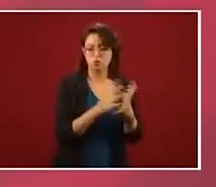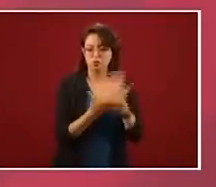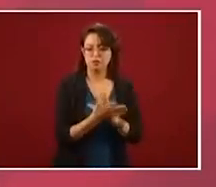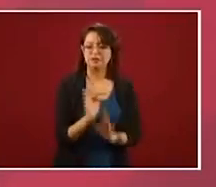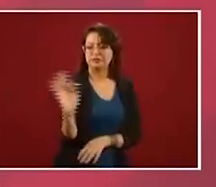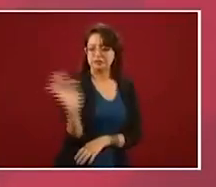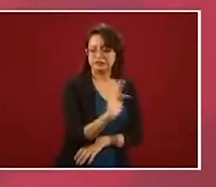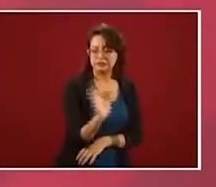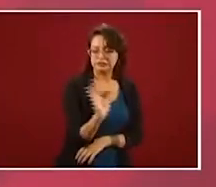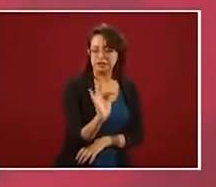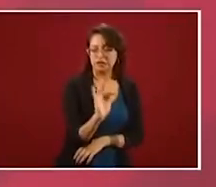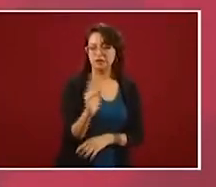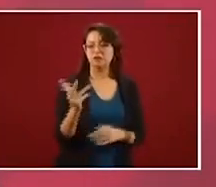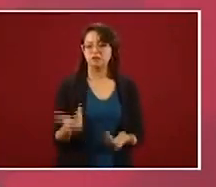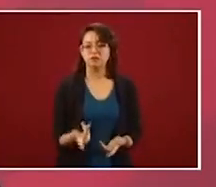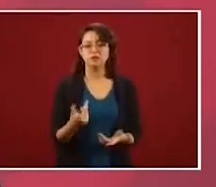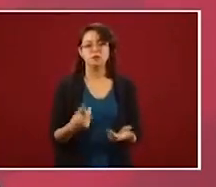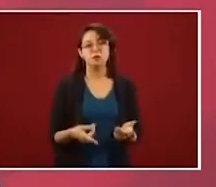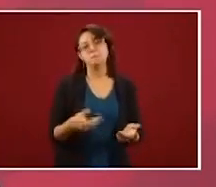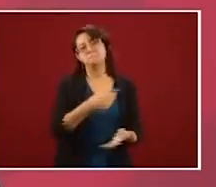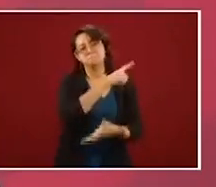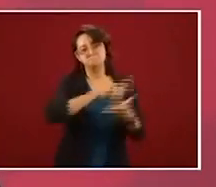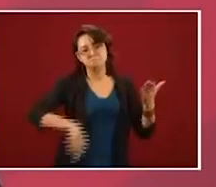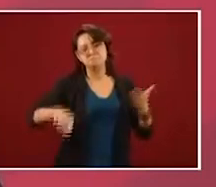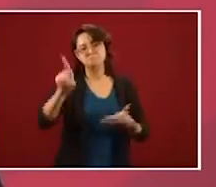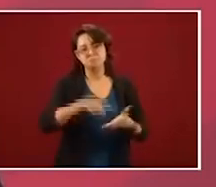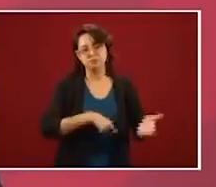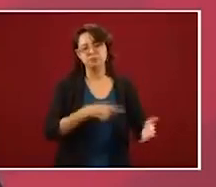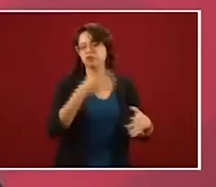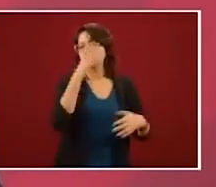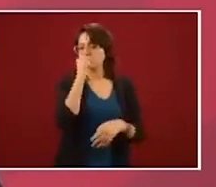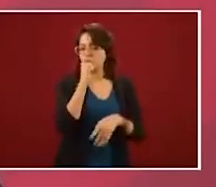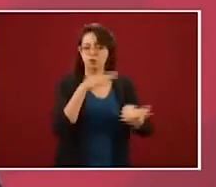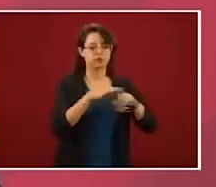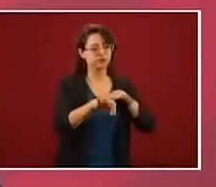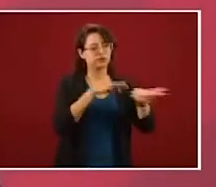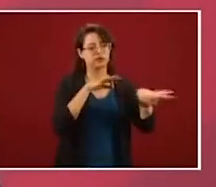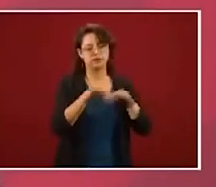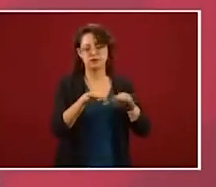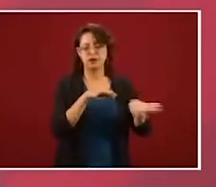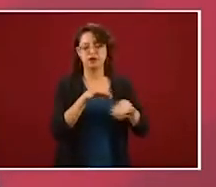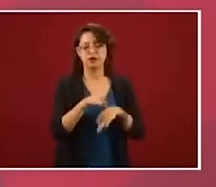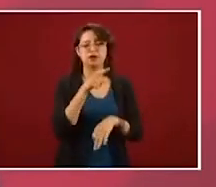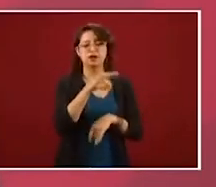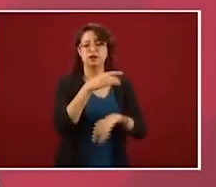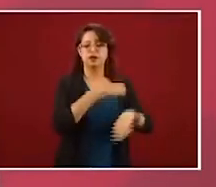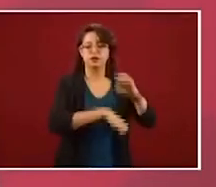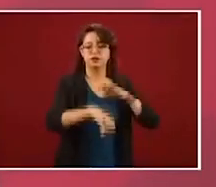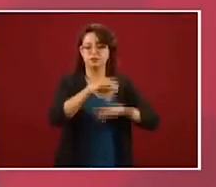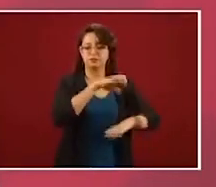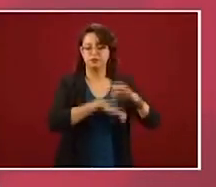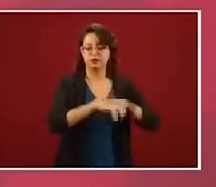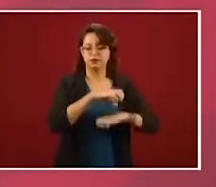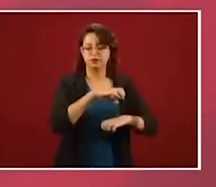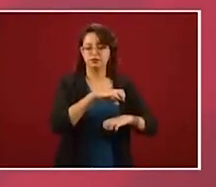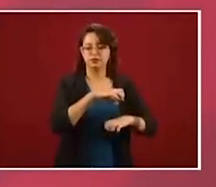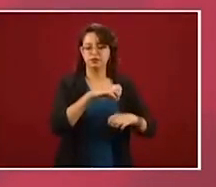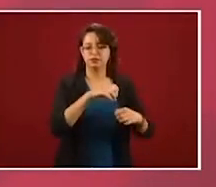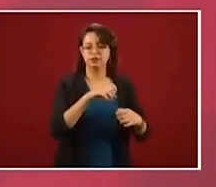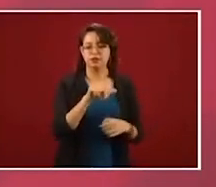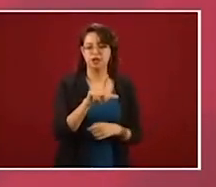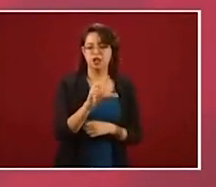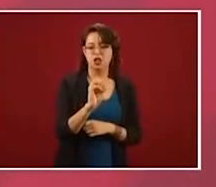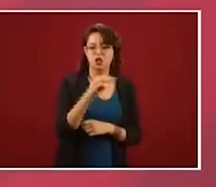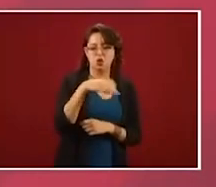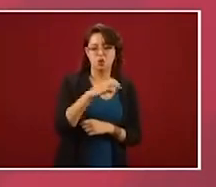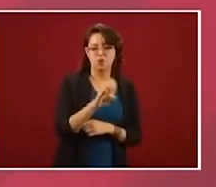al exdelegado con inhabilitaciones. Inhabilitamos la empresa llamada